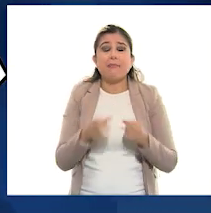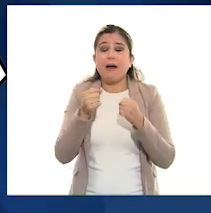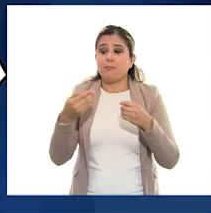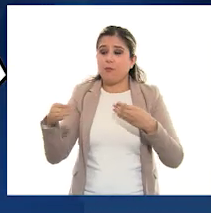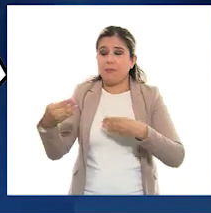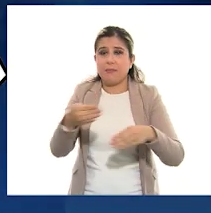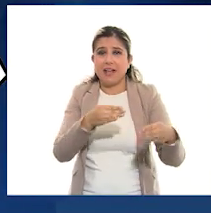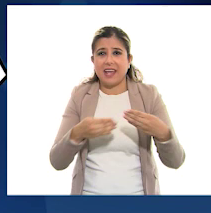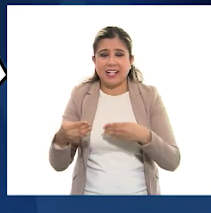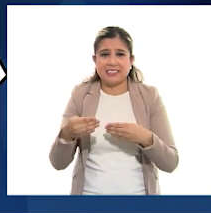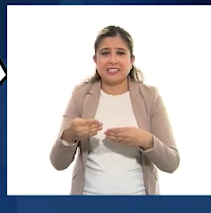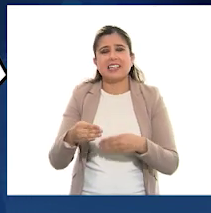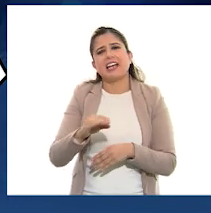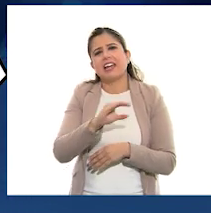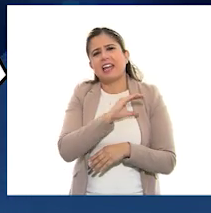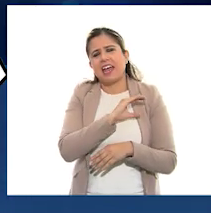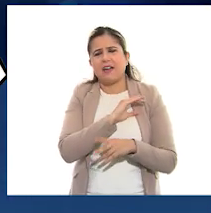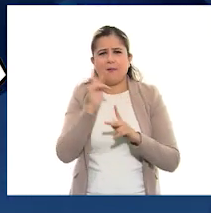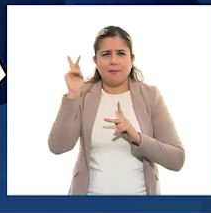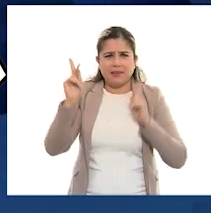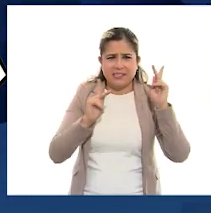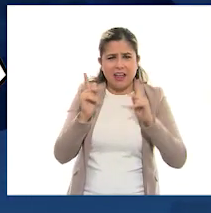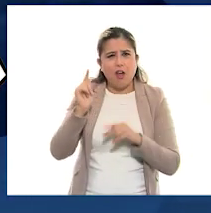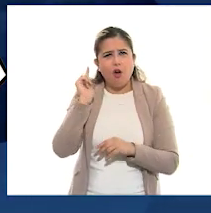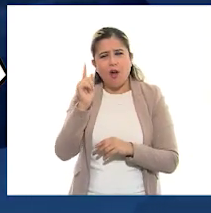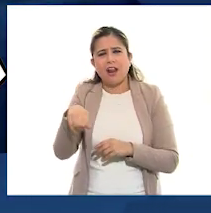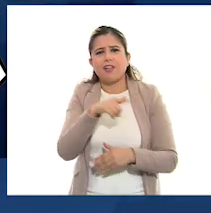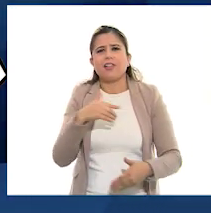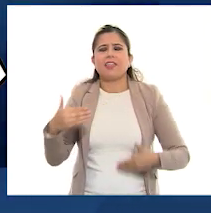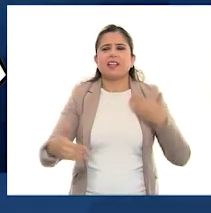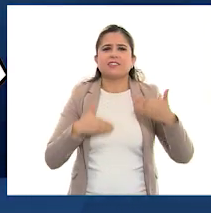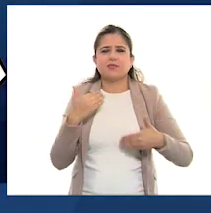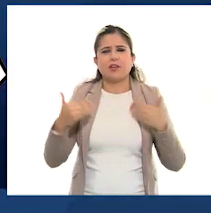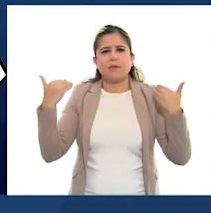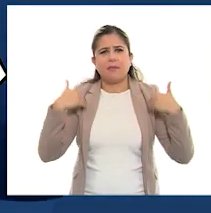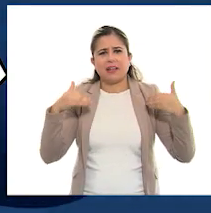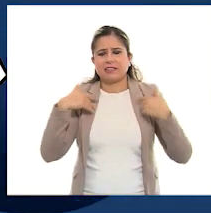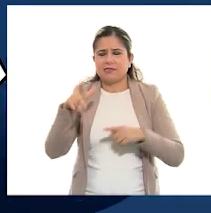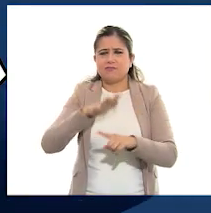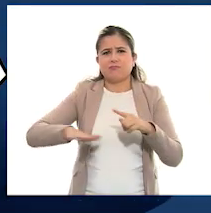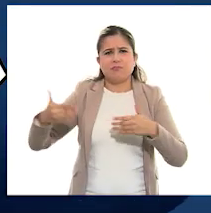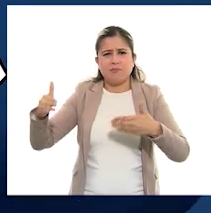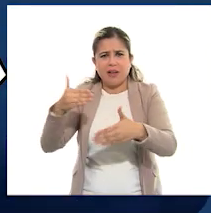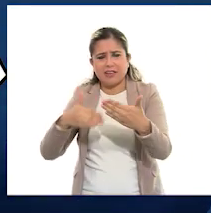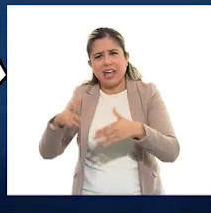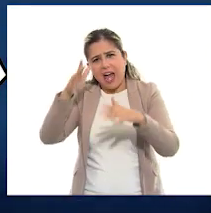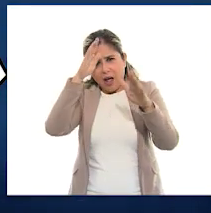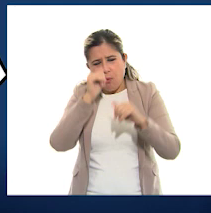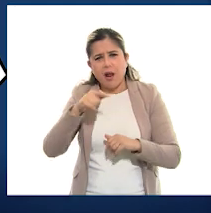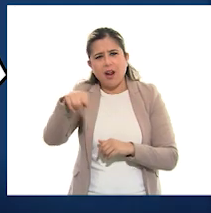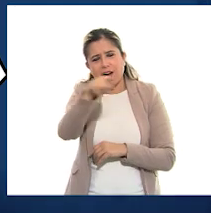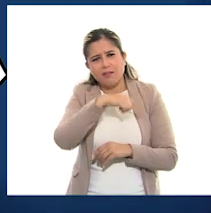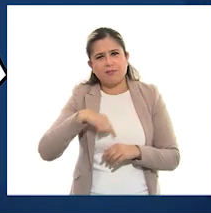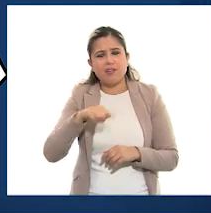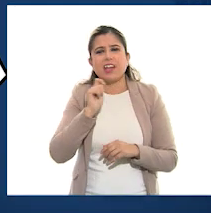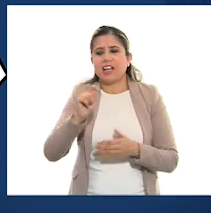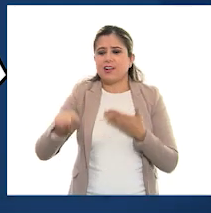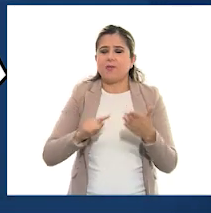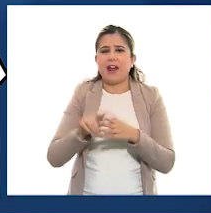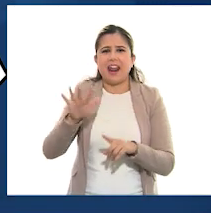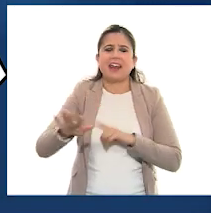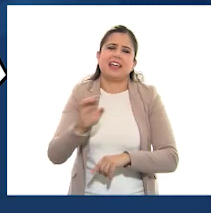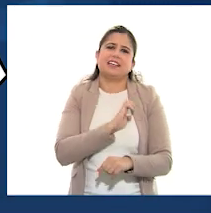acuario. Querido visitante, esperamos que haya disfrutado su paseo por el acuario y que esté de acuerdo con nosotros en que es un lugar